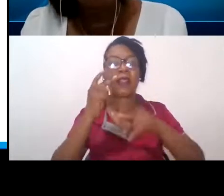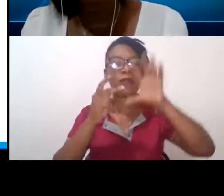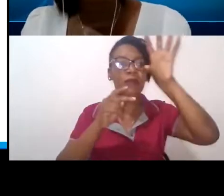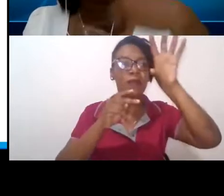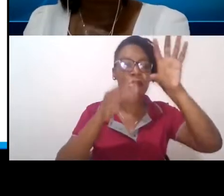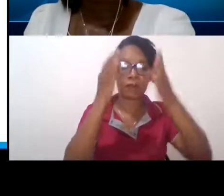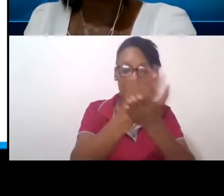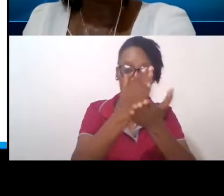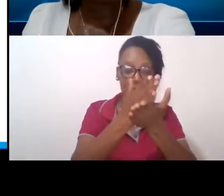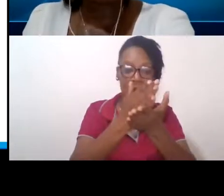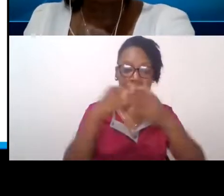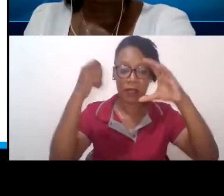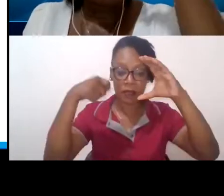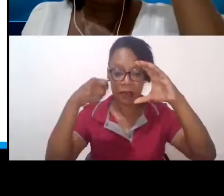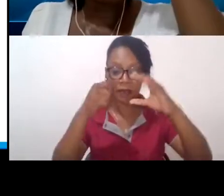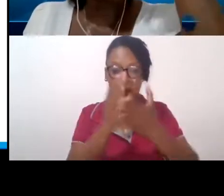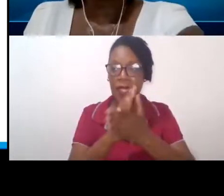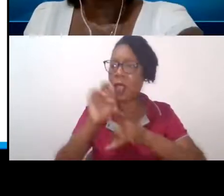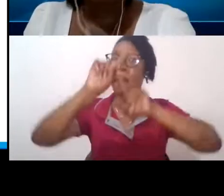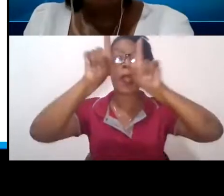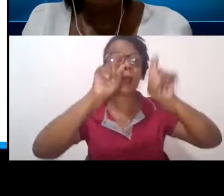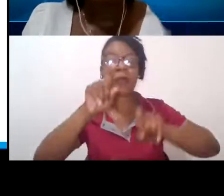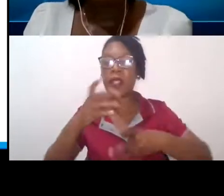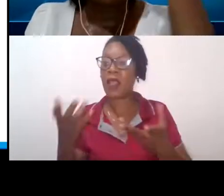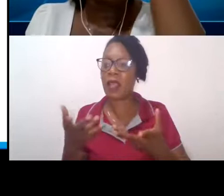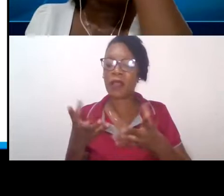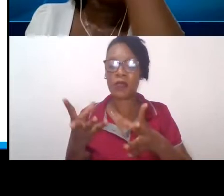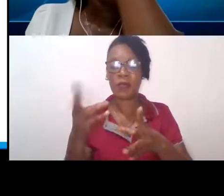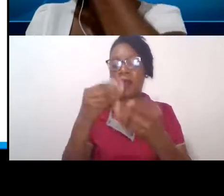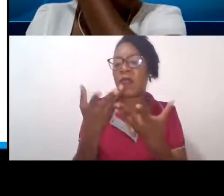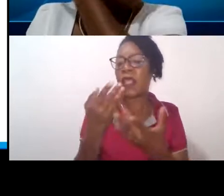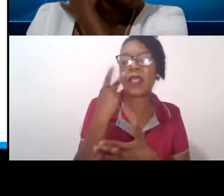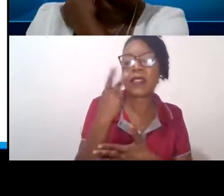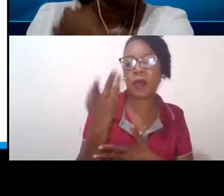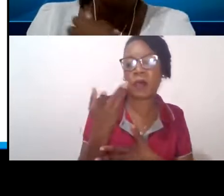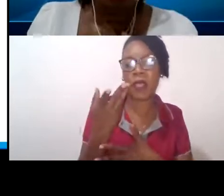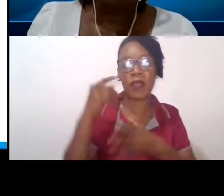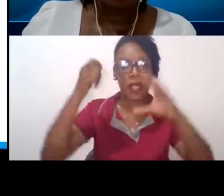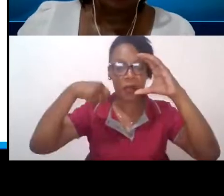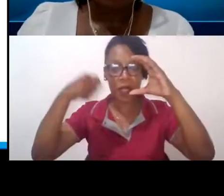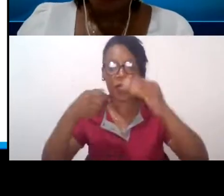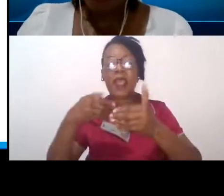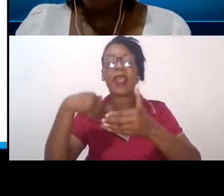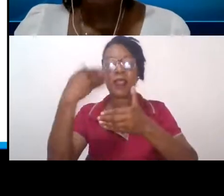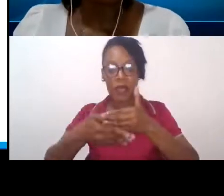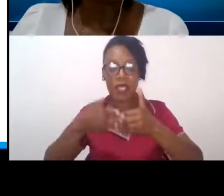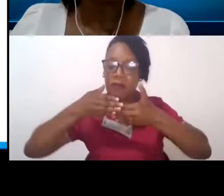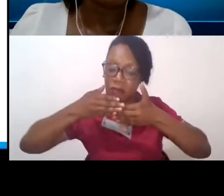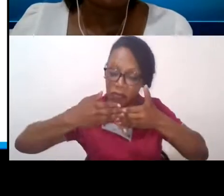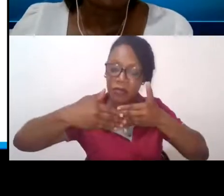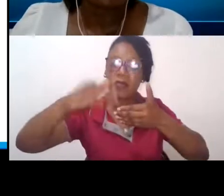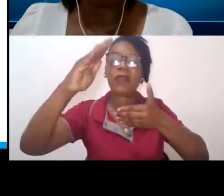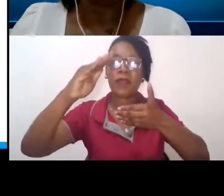una pausa y lanzar una pregunta sobre el contenido de lo que estamos viendo en el video y luego continuar. Esto